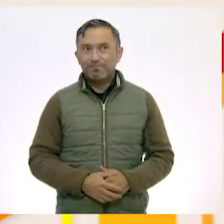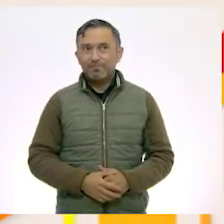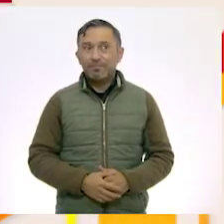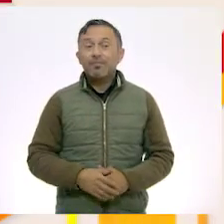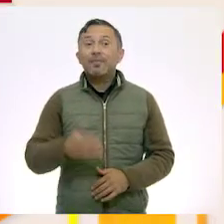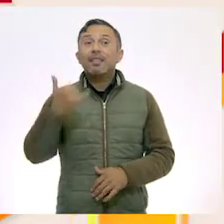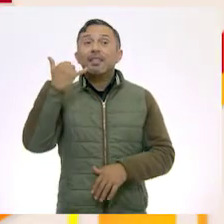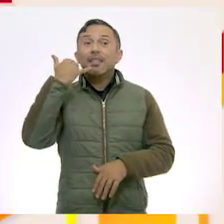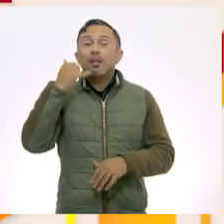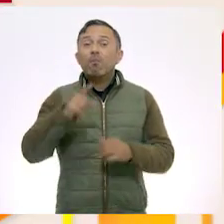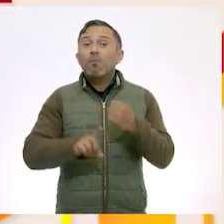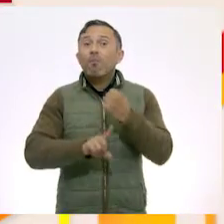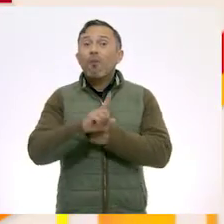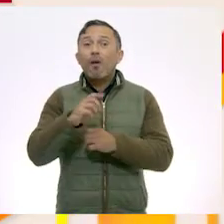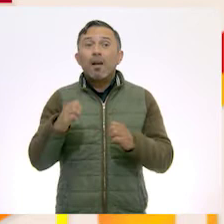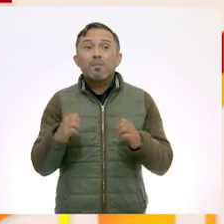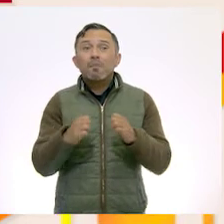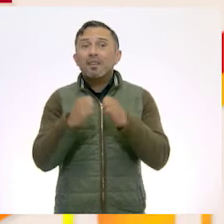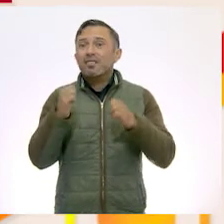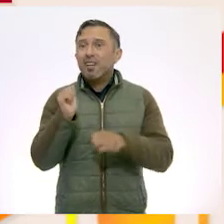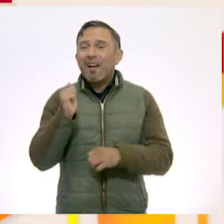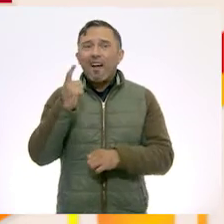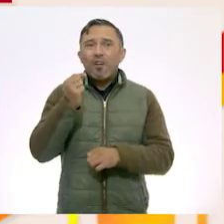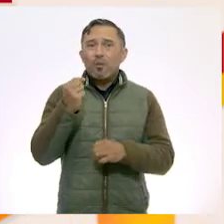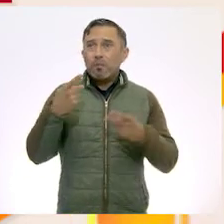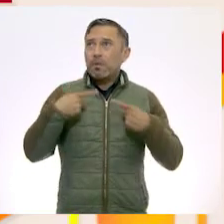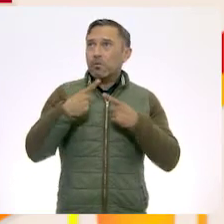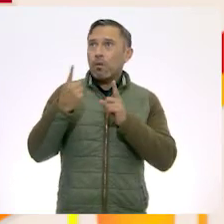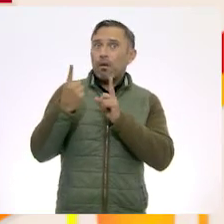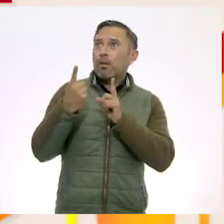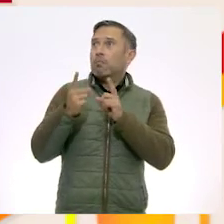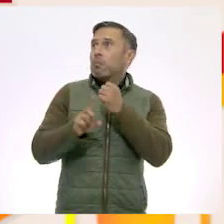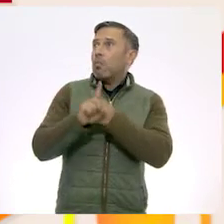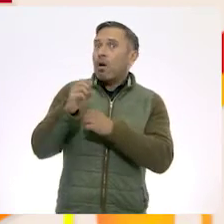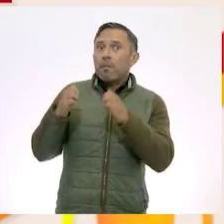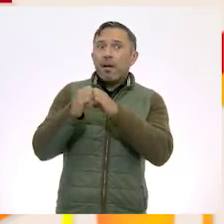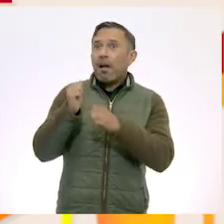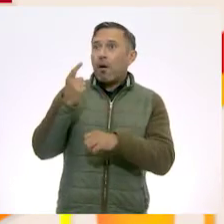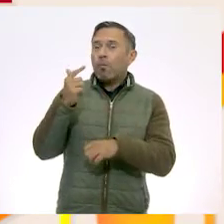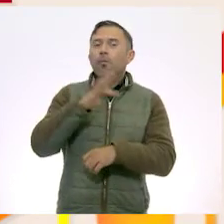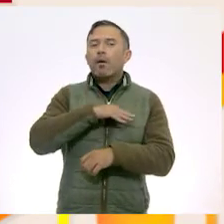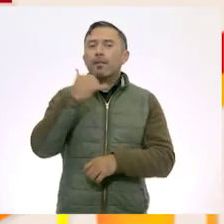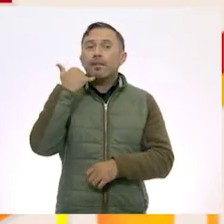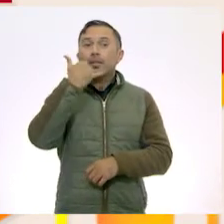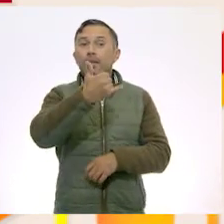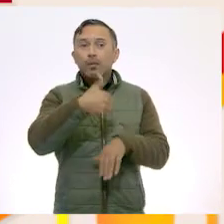número puedes llamar cuando tú o alguien cerca de ti tenga una emergencia.